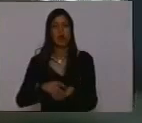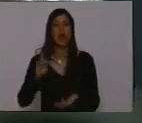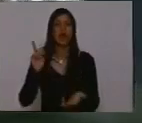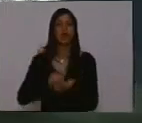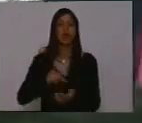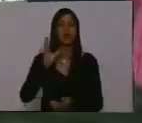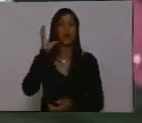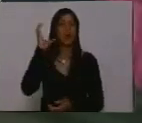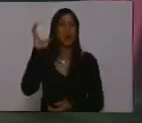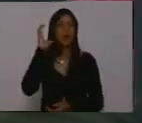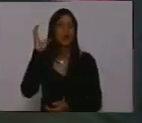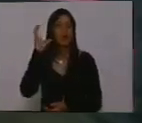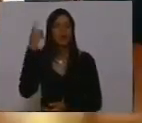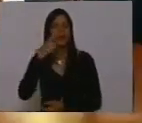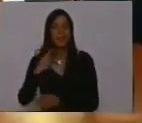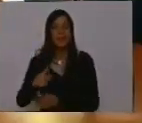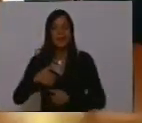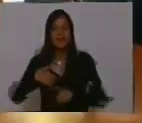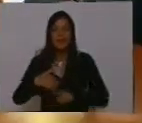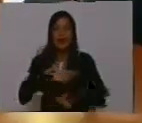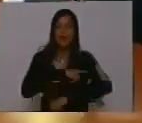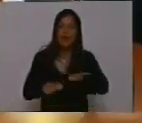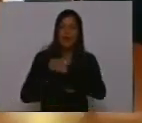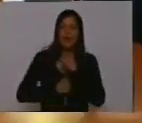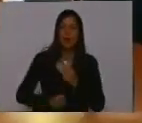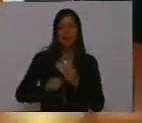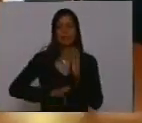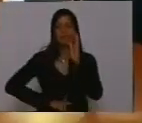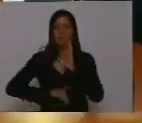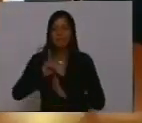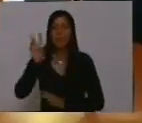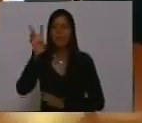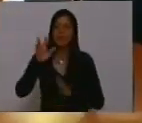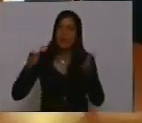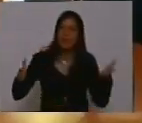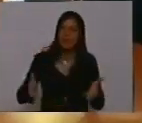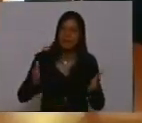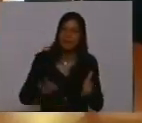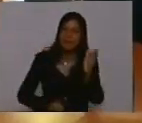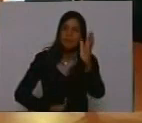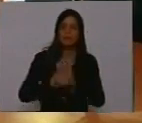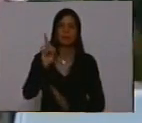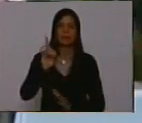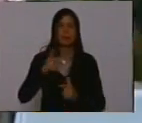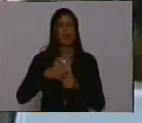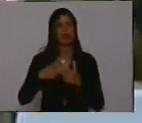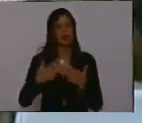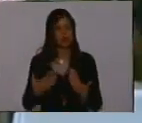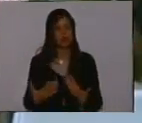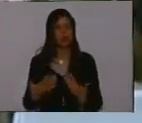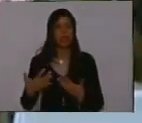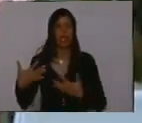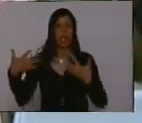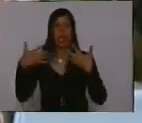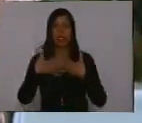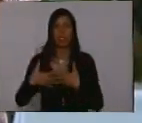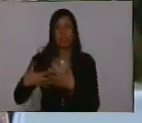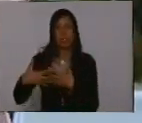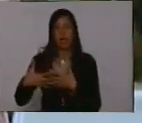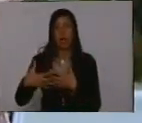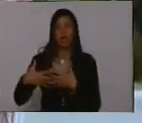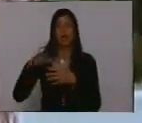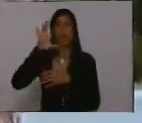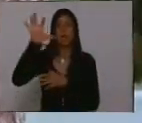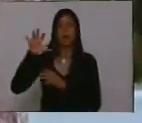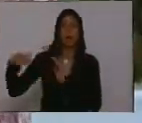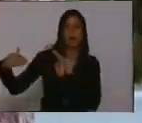jóvenes que ponen su empeño, su fuerza y su futuro en construir el país que todas y todos queremos. Por eso esa guerra tan triste que han desatado contra nuestra nación y